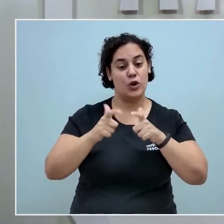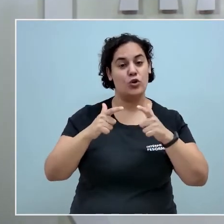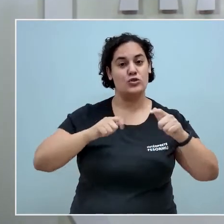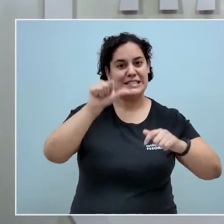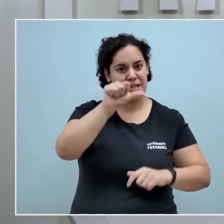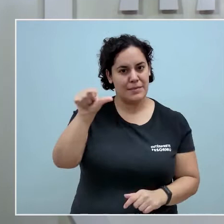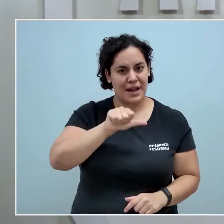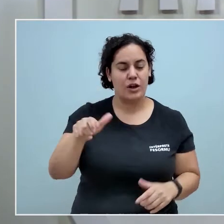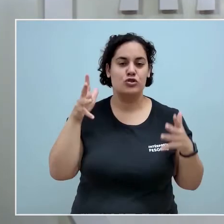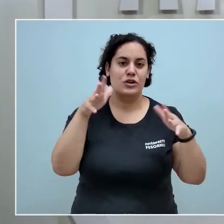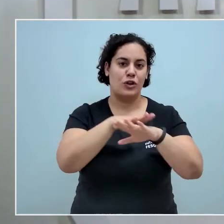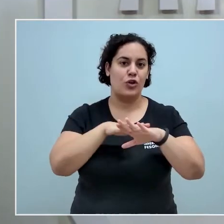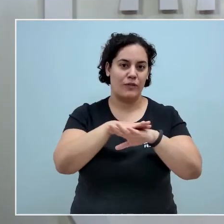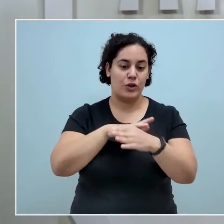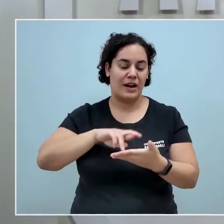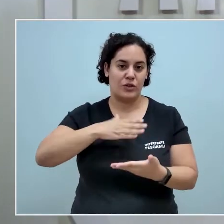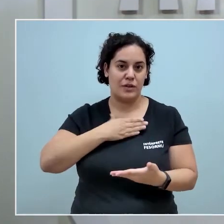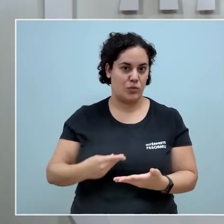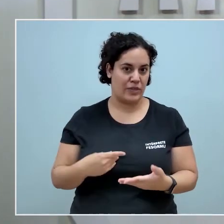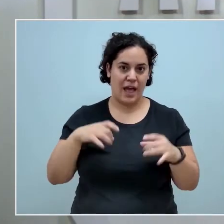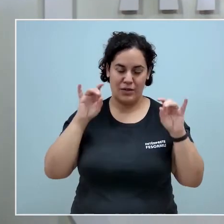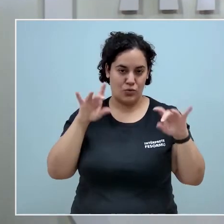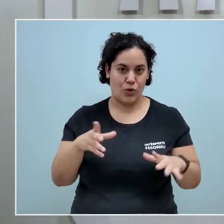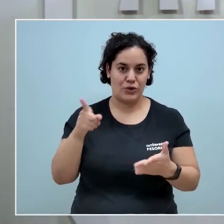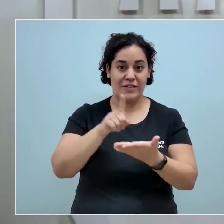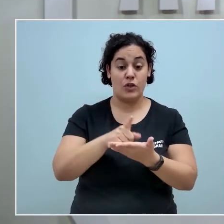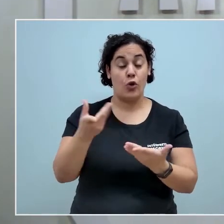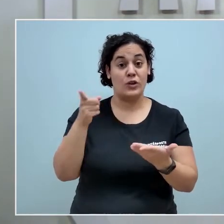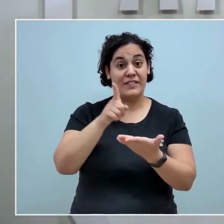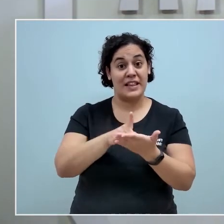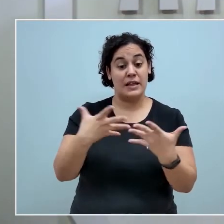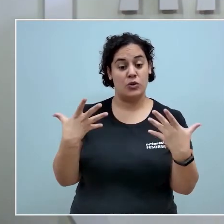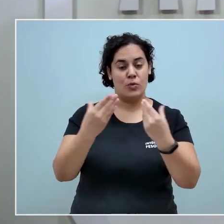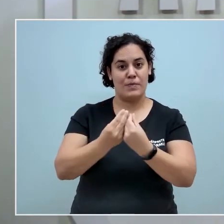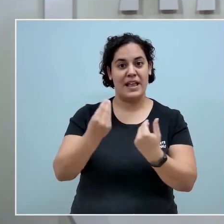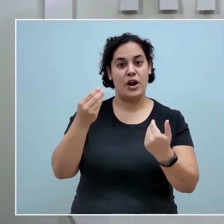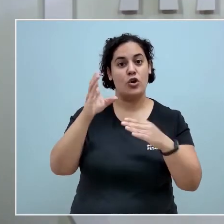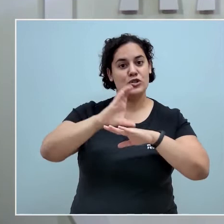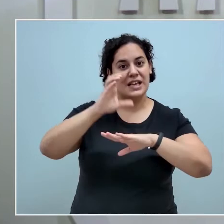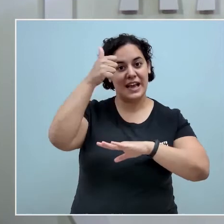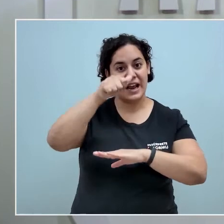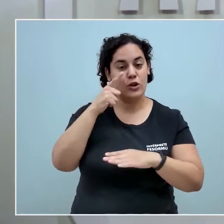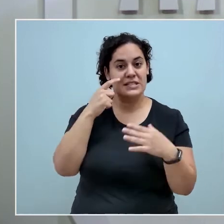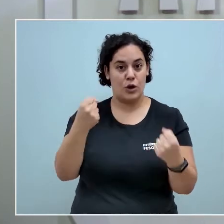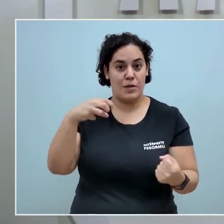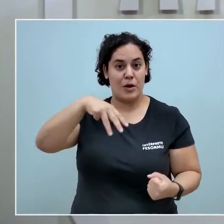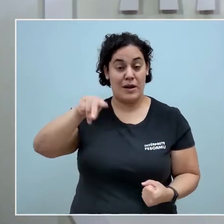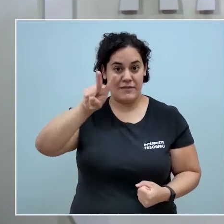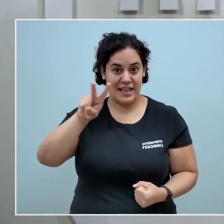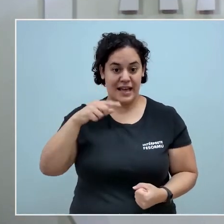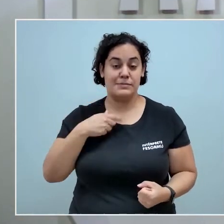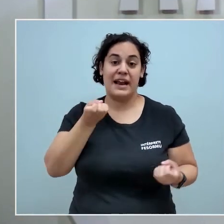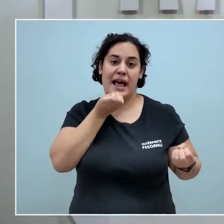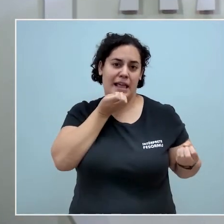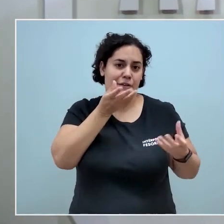de la Región de Murcia. Una vez más, me acompaña el consejero de Salud, Manuel Villegas, para actualizar la información sobre la evolución